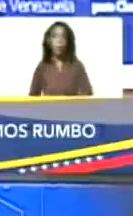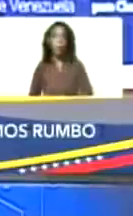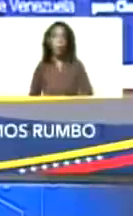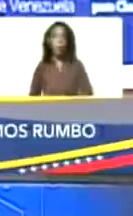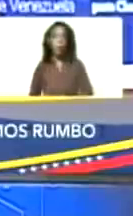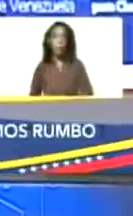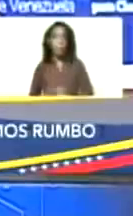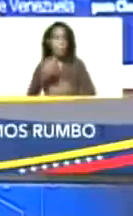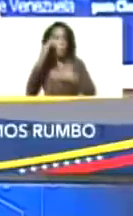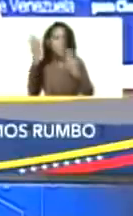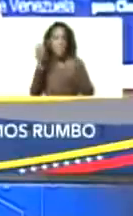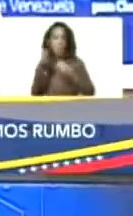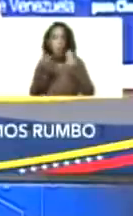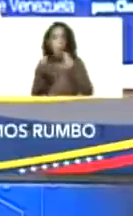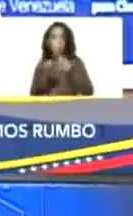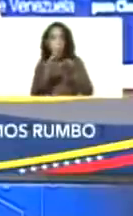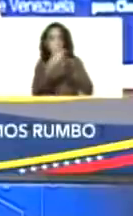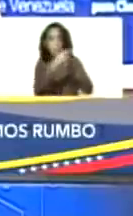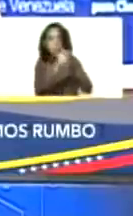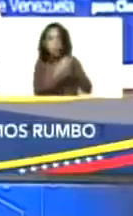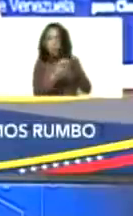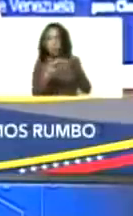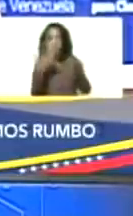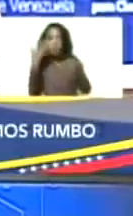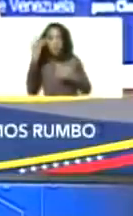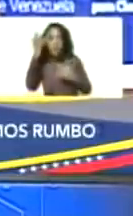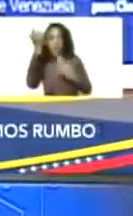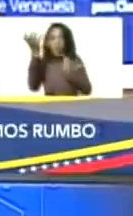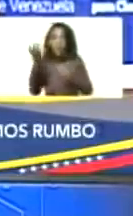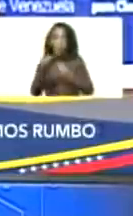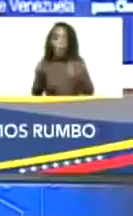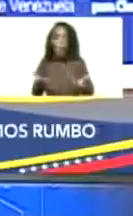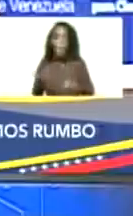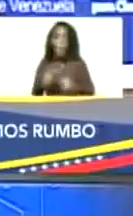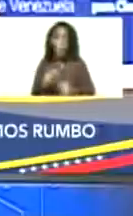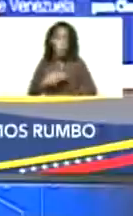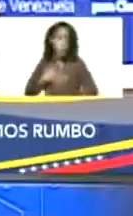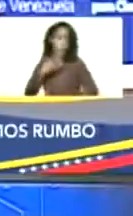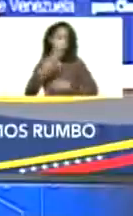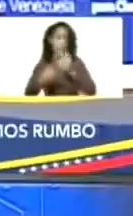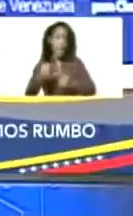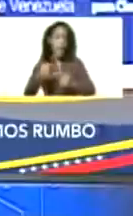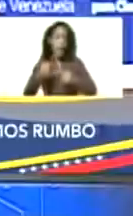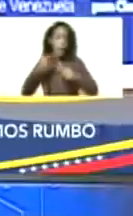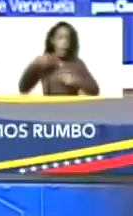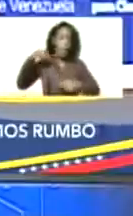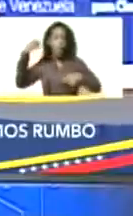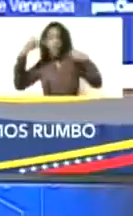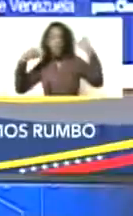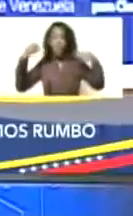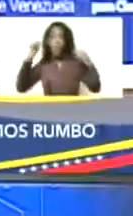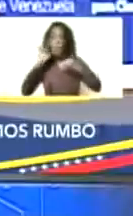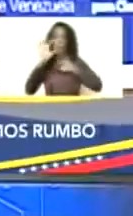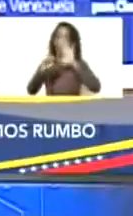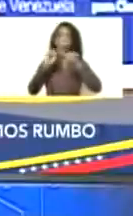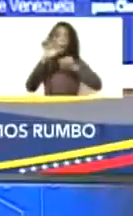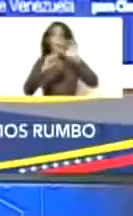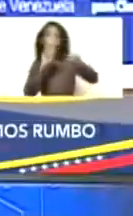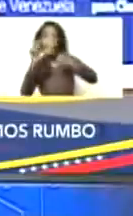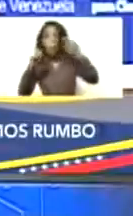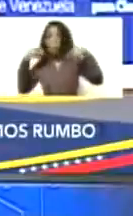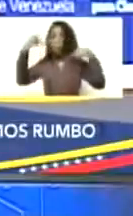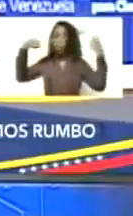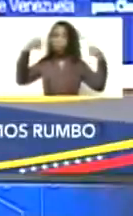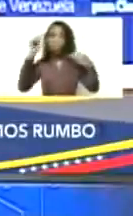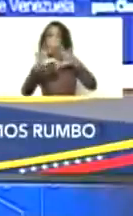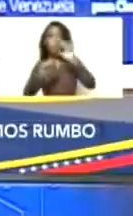no sé cómo calificarlo, pero pudiera ser enloquecido de consumismo.